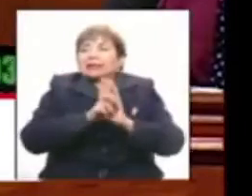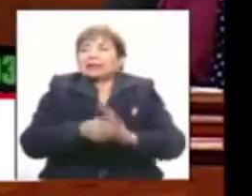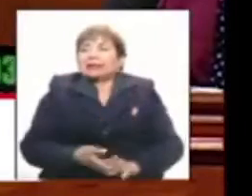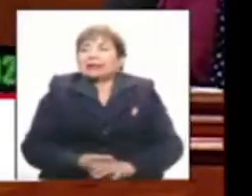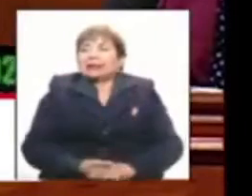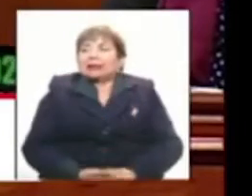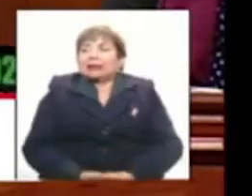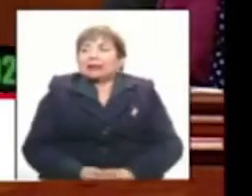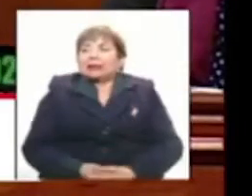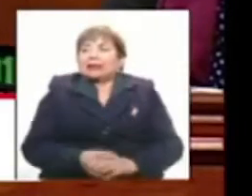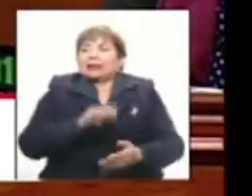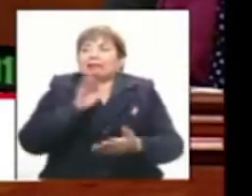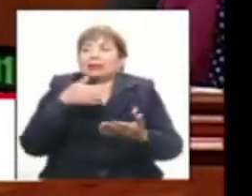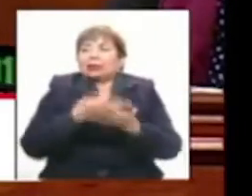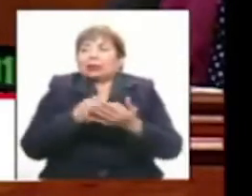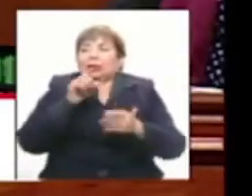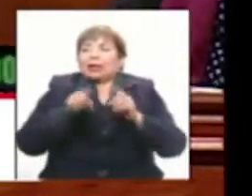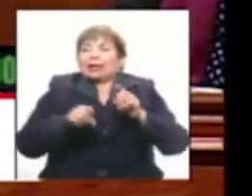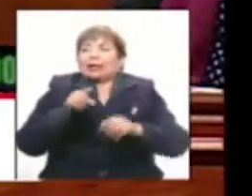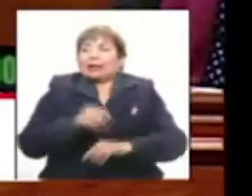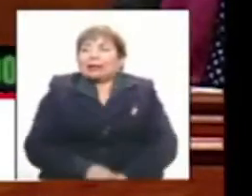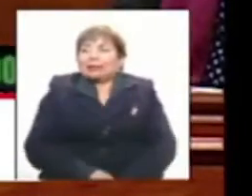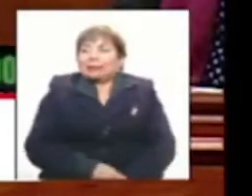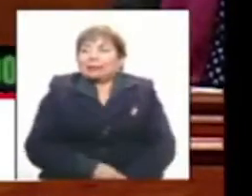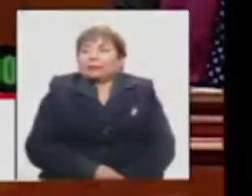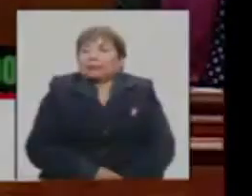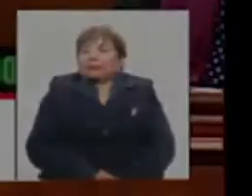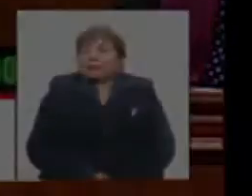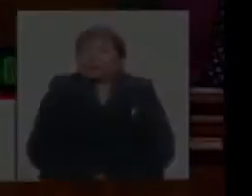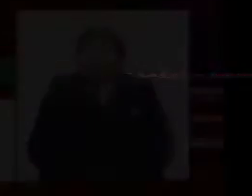y todo aquello que está. Muchas gracias, los congresistas.